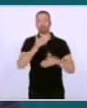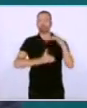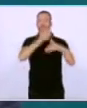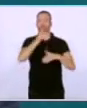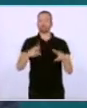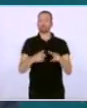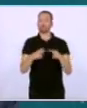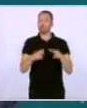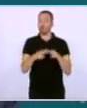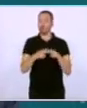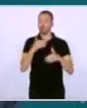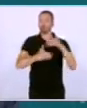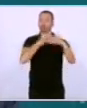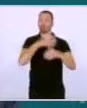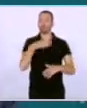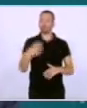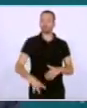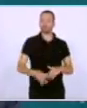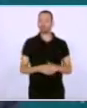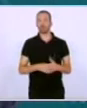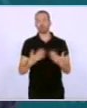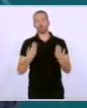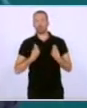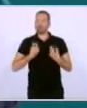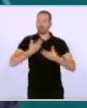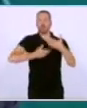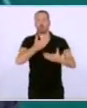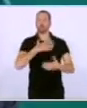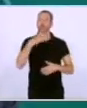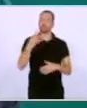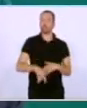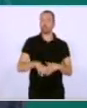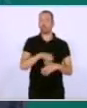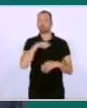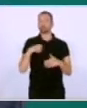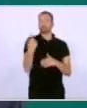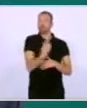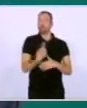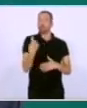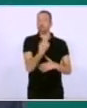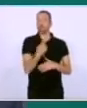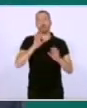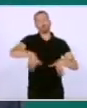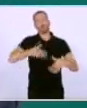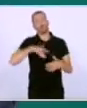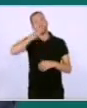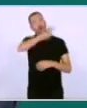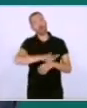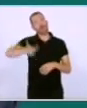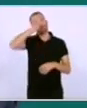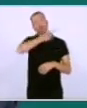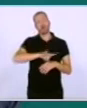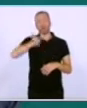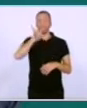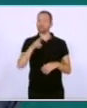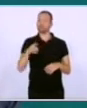poder sobrevivir por uno mismo Pues Canarias ha salido siempre muy mal en los informes pisas